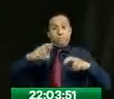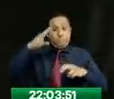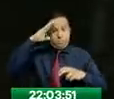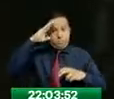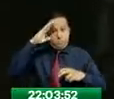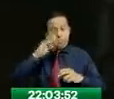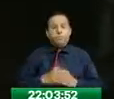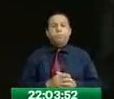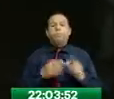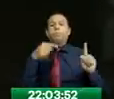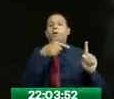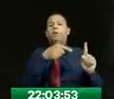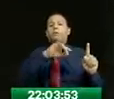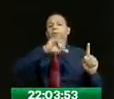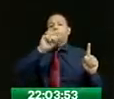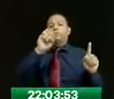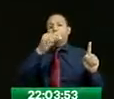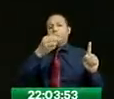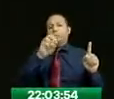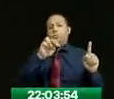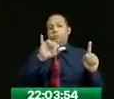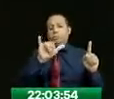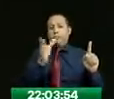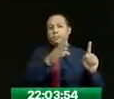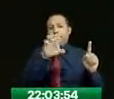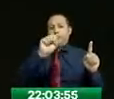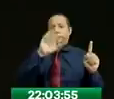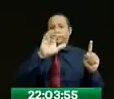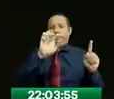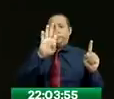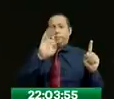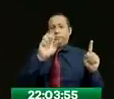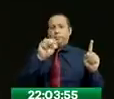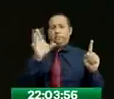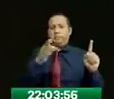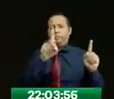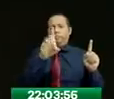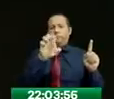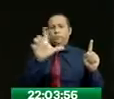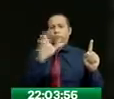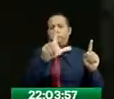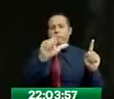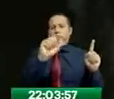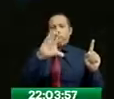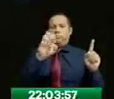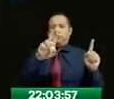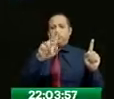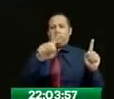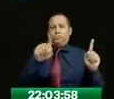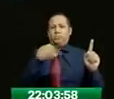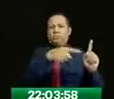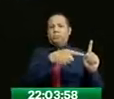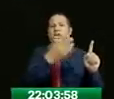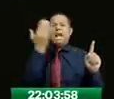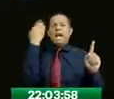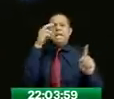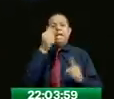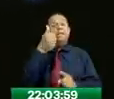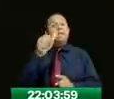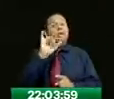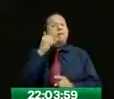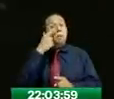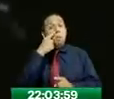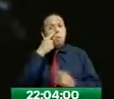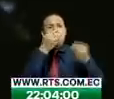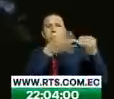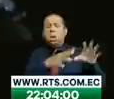Johnny Esteban de la Cruz, ciudadano ecuatoriano que se encontraba reportado como desaparecido desde el pasado 10 de junio, fue encontrado en el sector de Aljum, comunidad